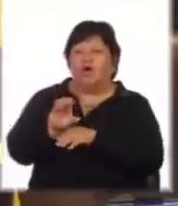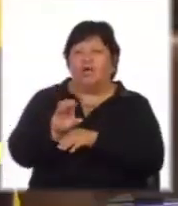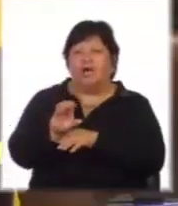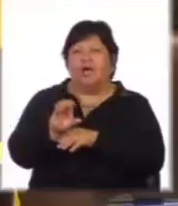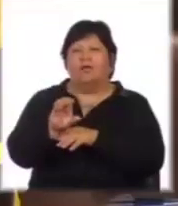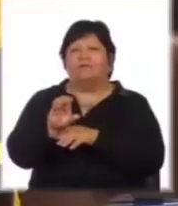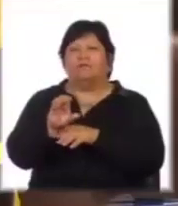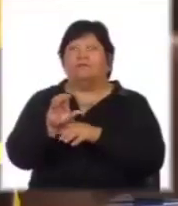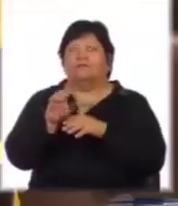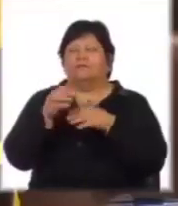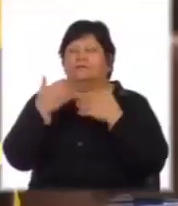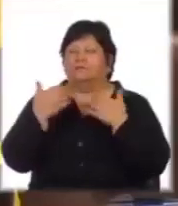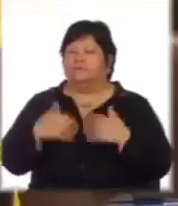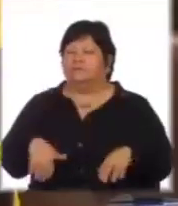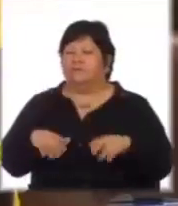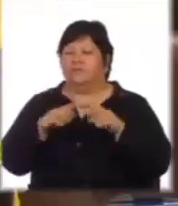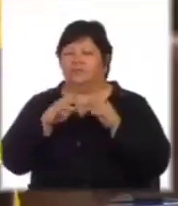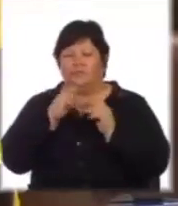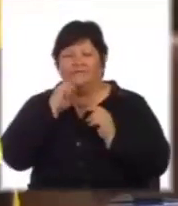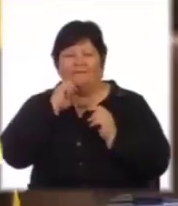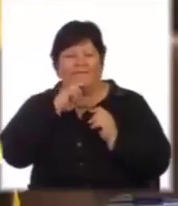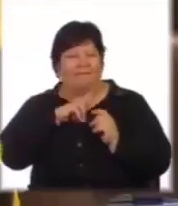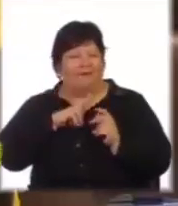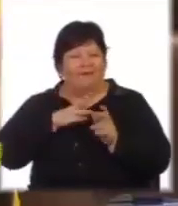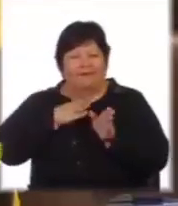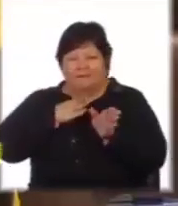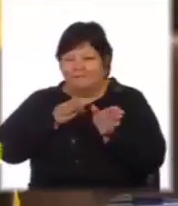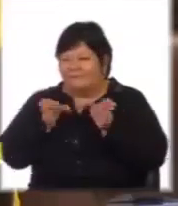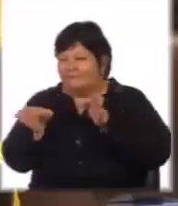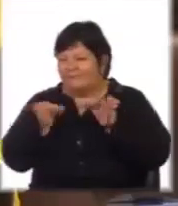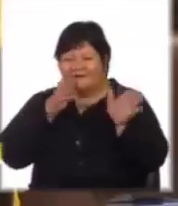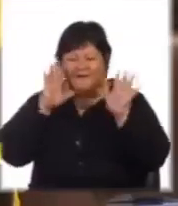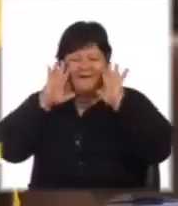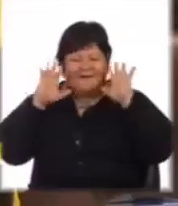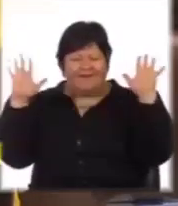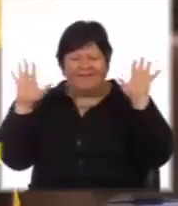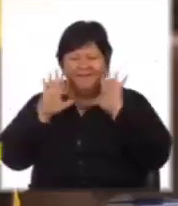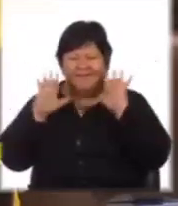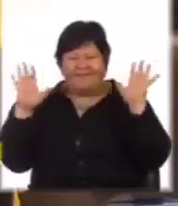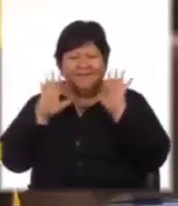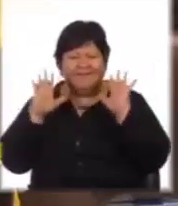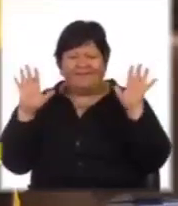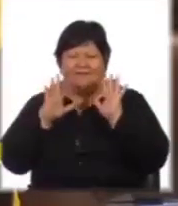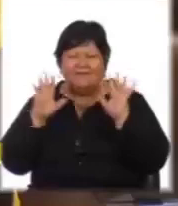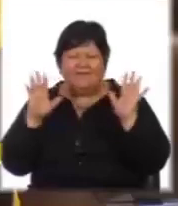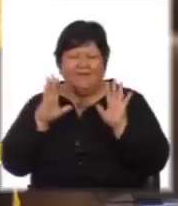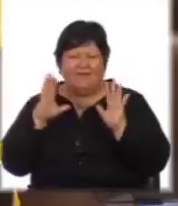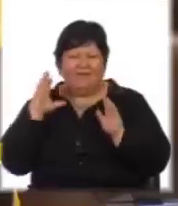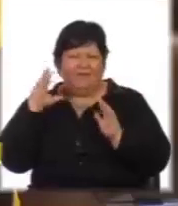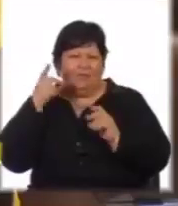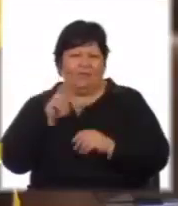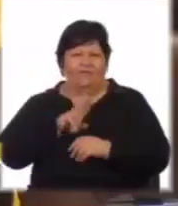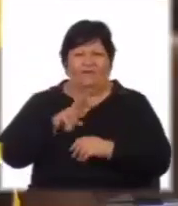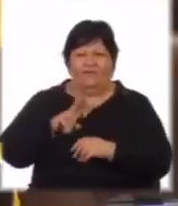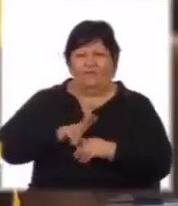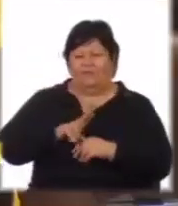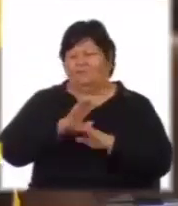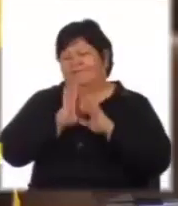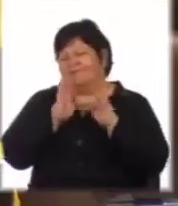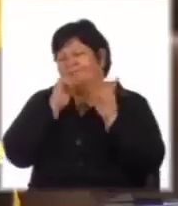están generando una falsa dicotomía, porque no tiene nada que ver las chauchas con las peras, por ahora no se pueden